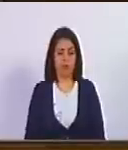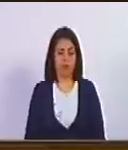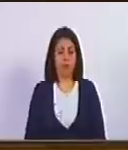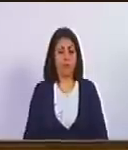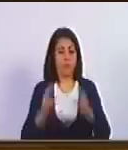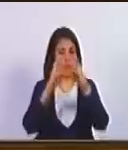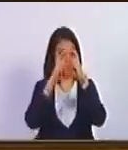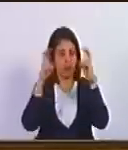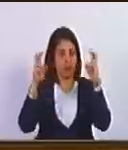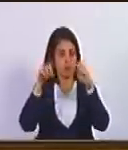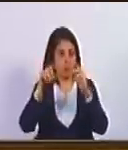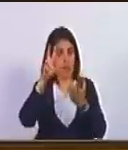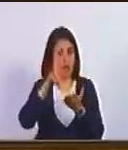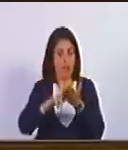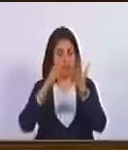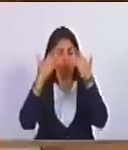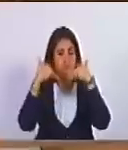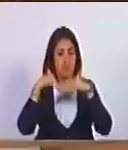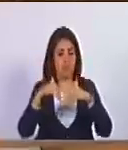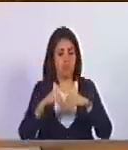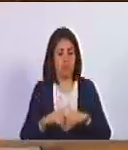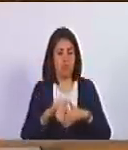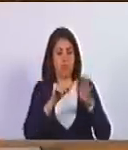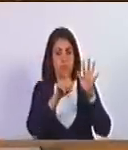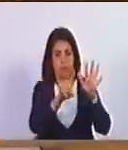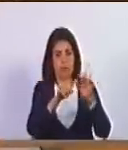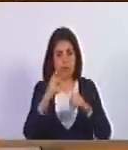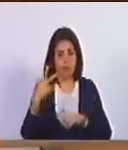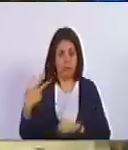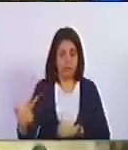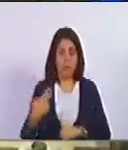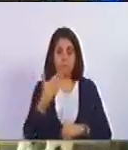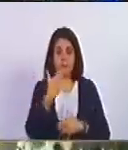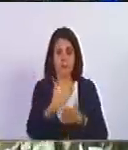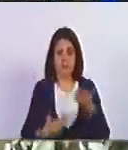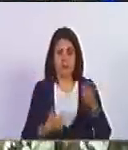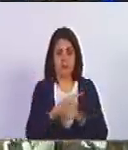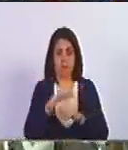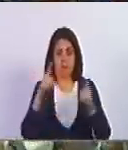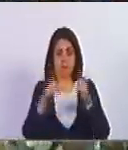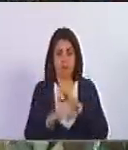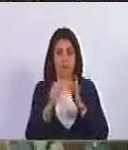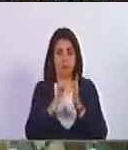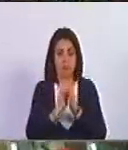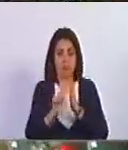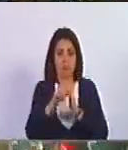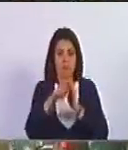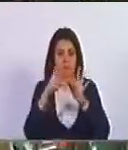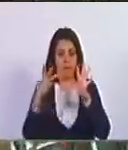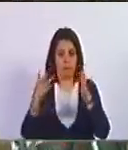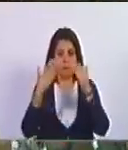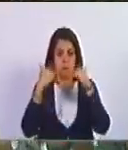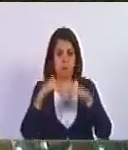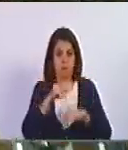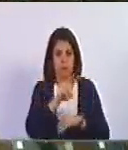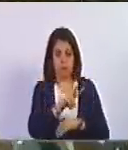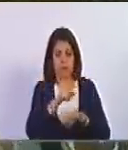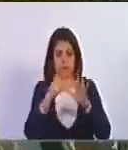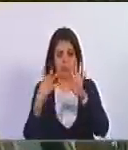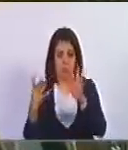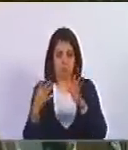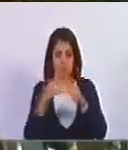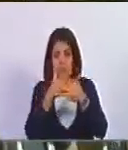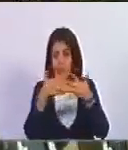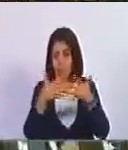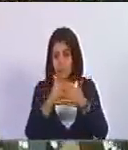el epígrafe. Queda aprobado. Siguiente. Sexagésimo tercero. Se propone modificar el artículo 28, que pasa a ser el artículo 29, el